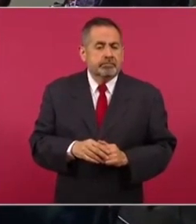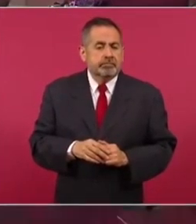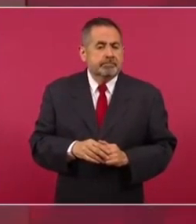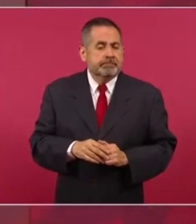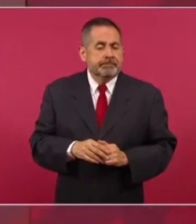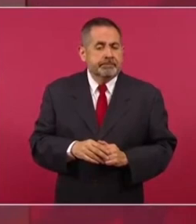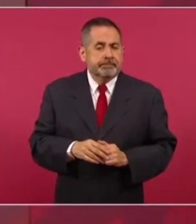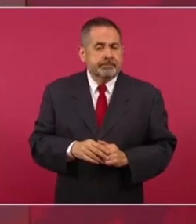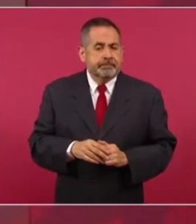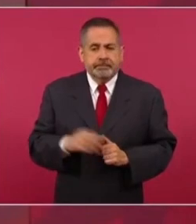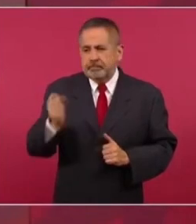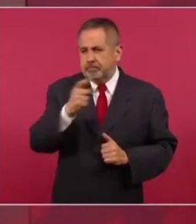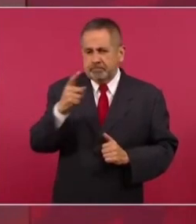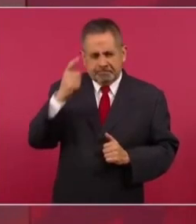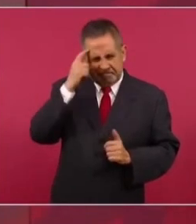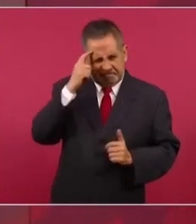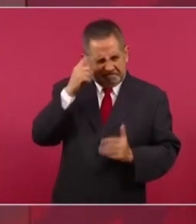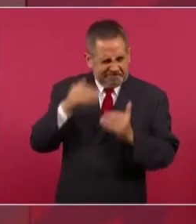más avanzados,